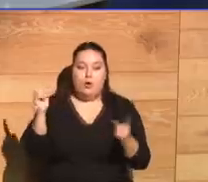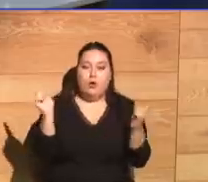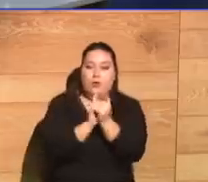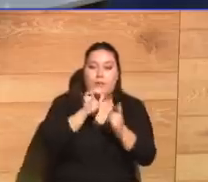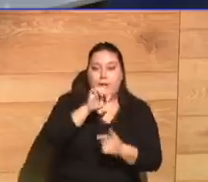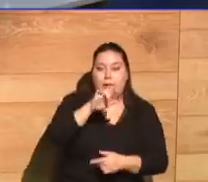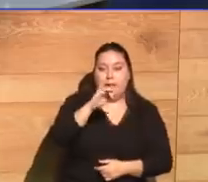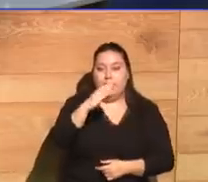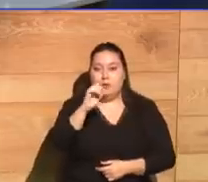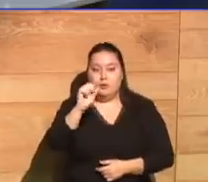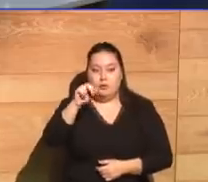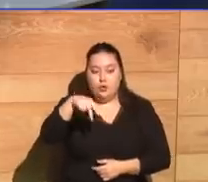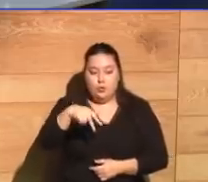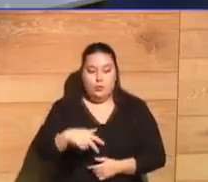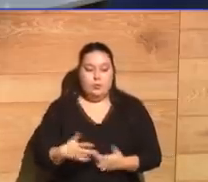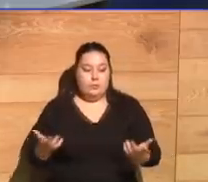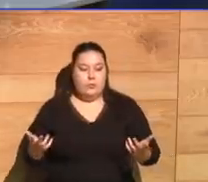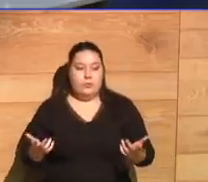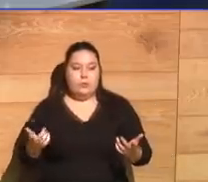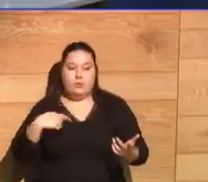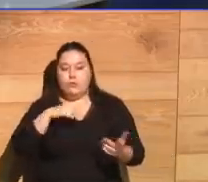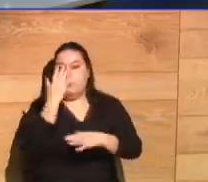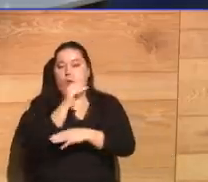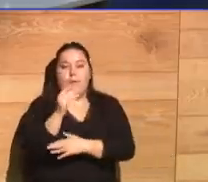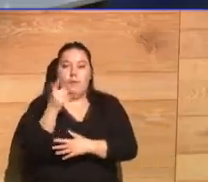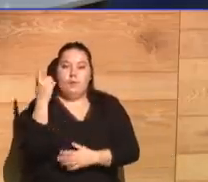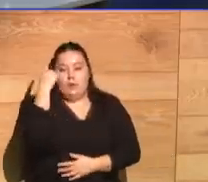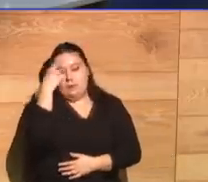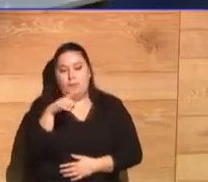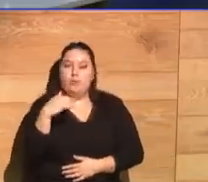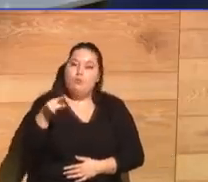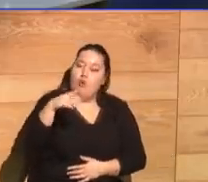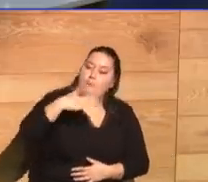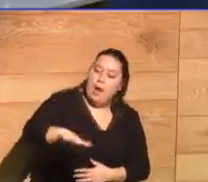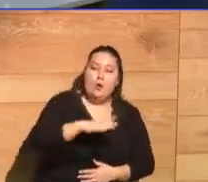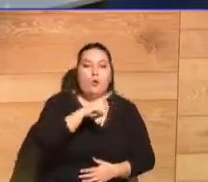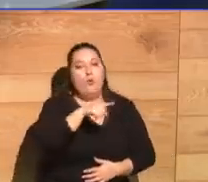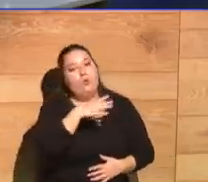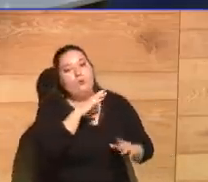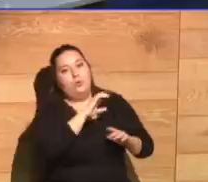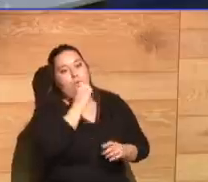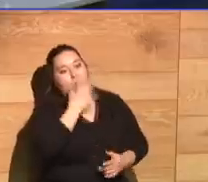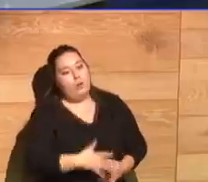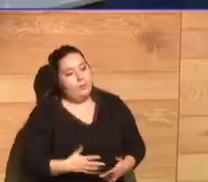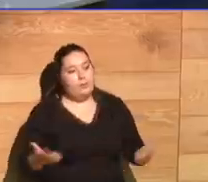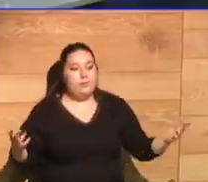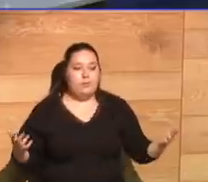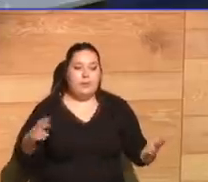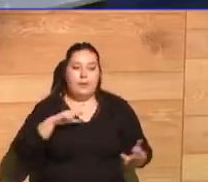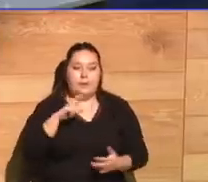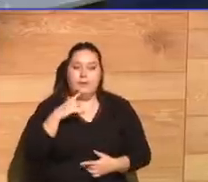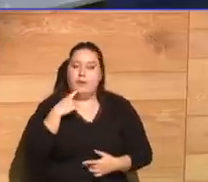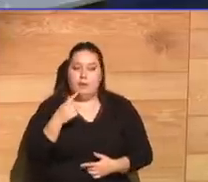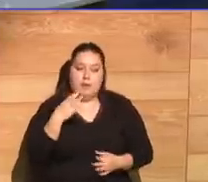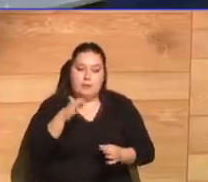Edison. Sí. Que entonces de repente todos tenemos que tener una figura deífica. Se coge y otra un malo y eso, este es el malo. Y el mundo nunca es de así. Hecho, Richard Lester ha dicho muchas veces